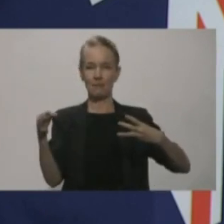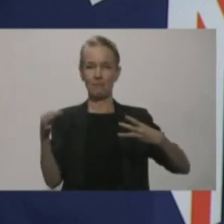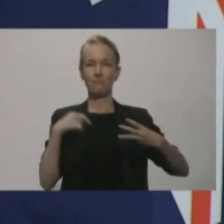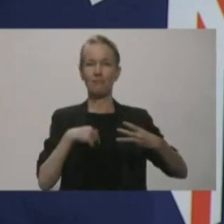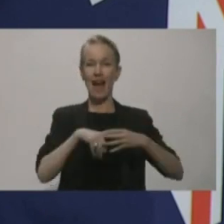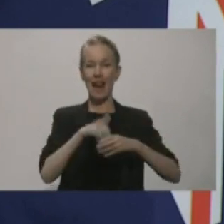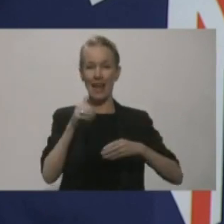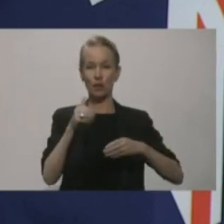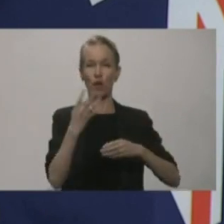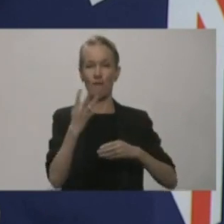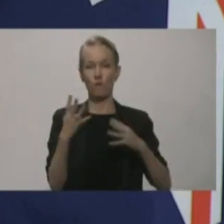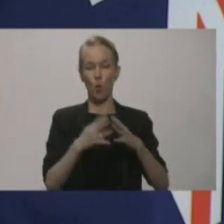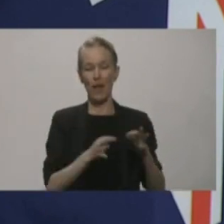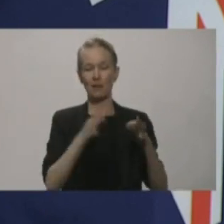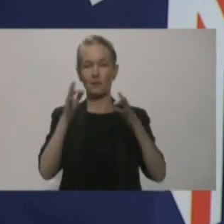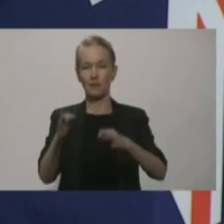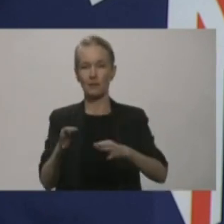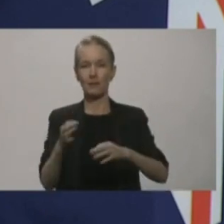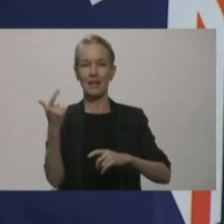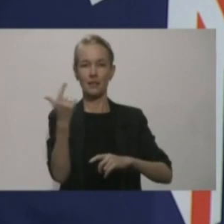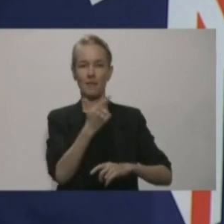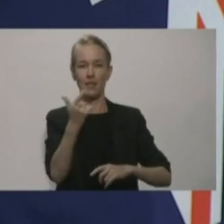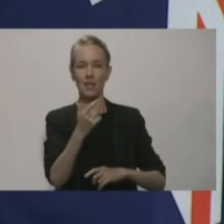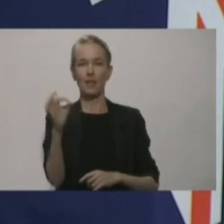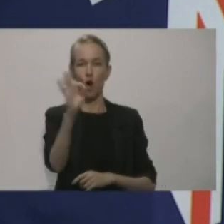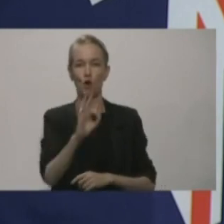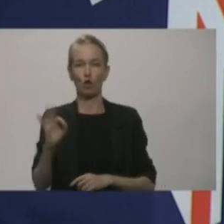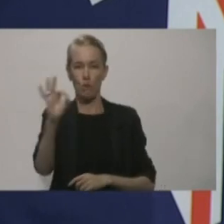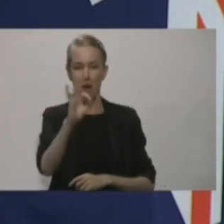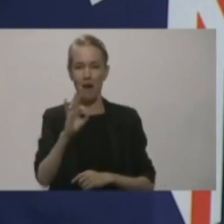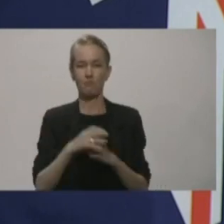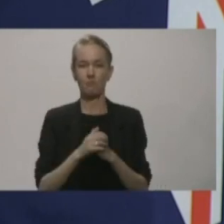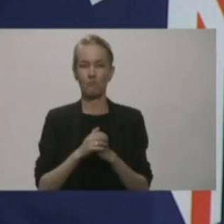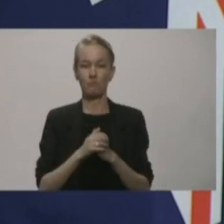las elecciones legislativas, inicialmente previstas para septiembre.